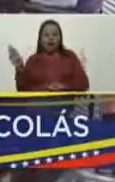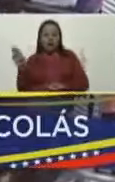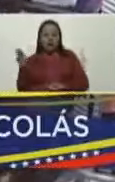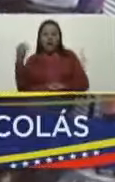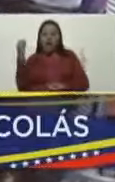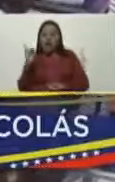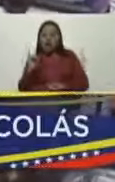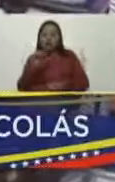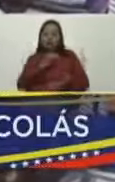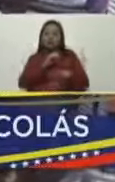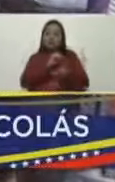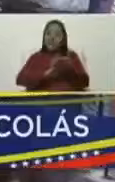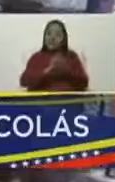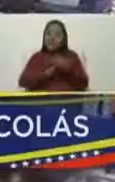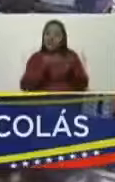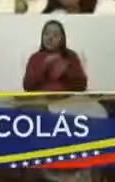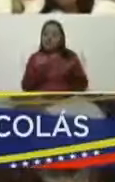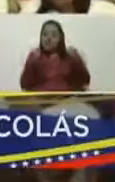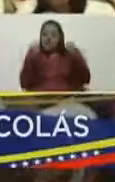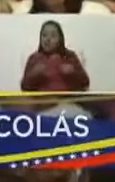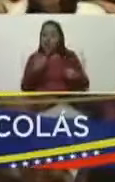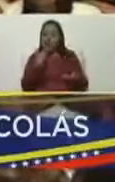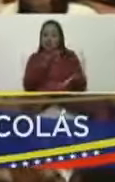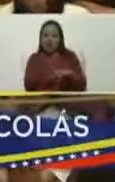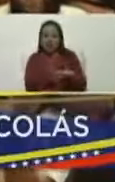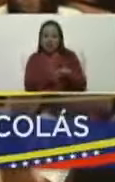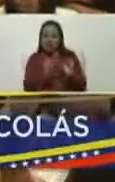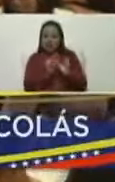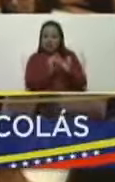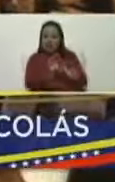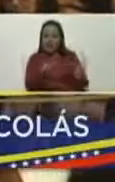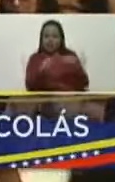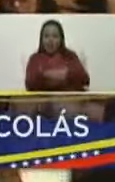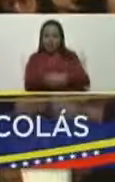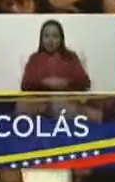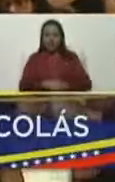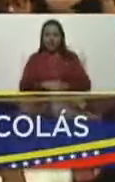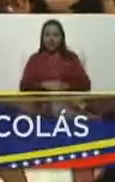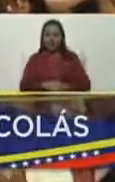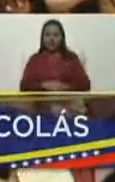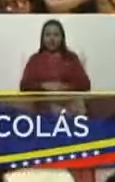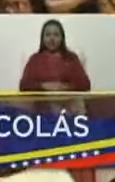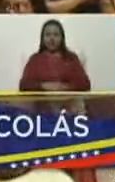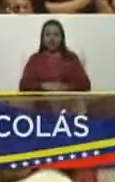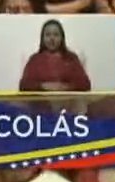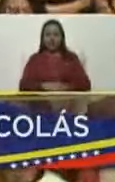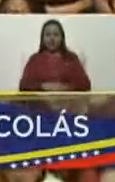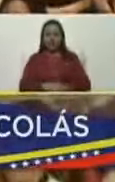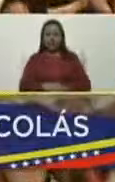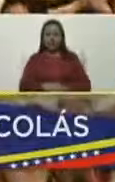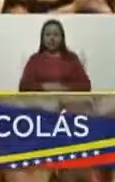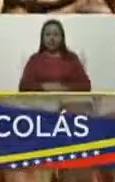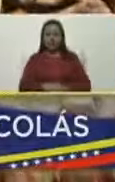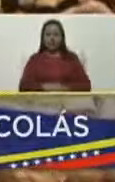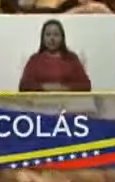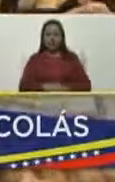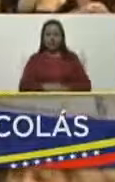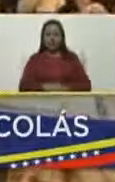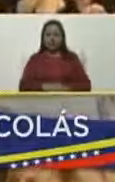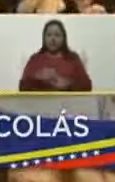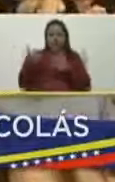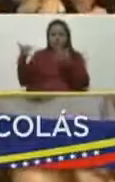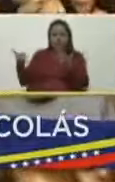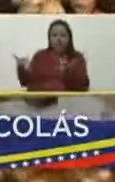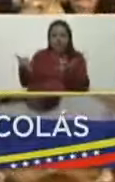a domicilio de calidad y seguro. Gracias, pues. Seguimos por aquí. Bueno, WhatsApp, está llegando, usted la aplicación. Un Ridery,